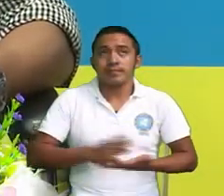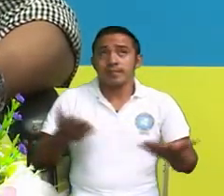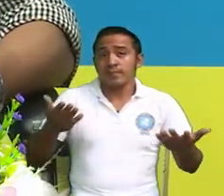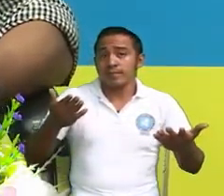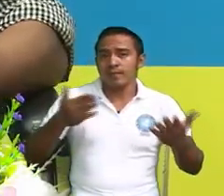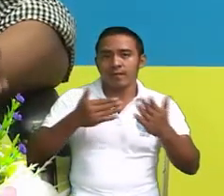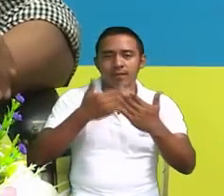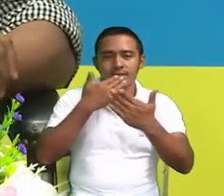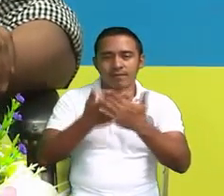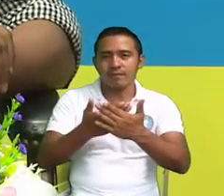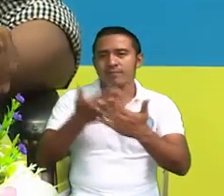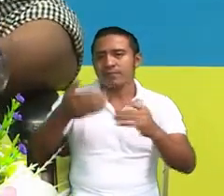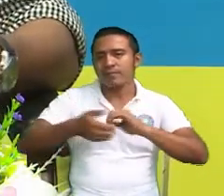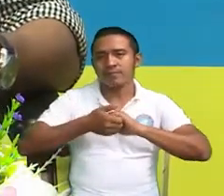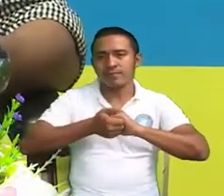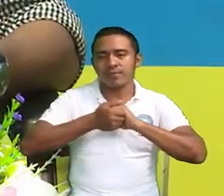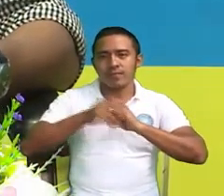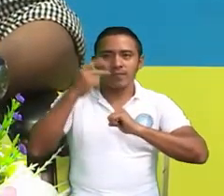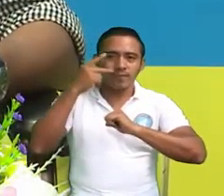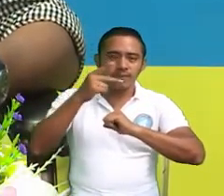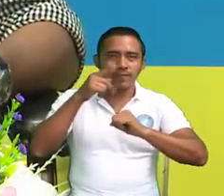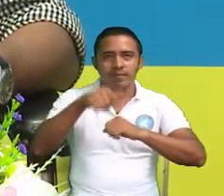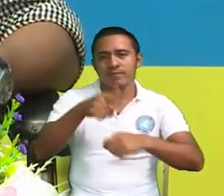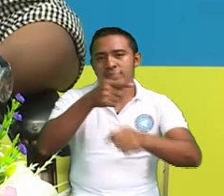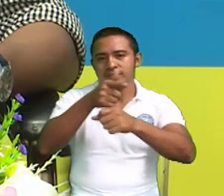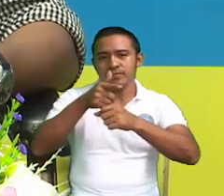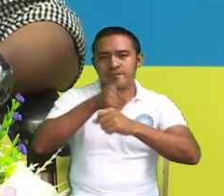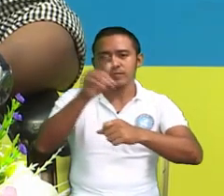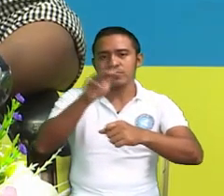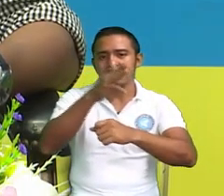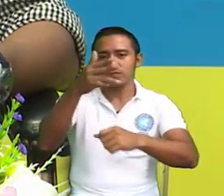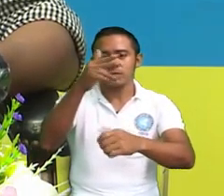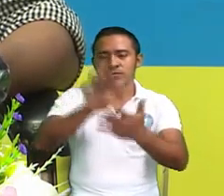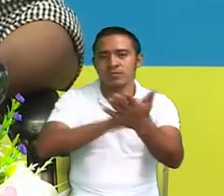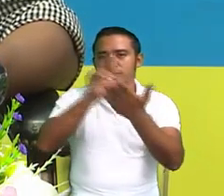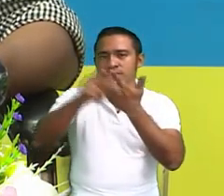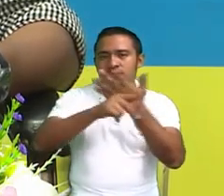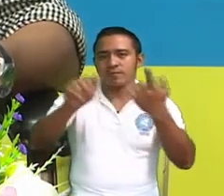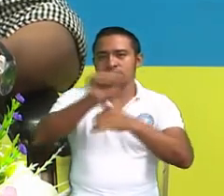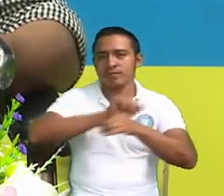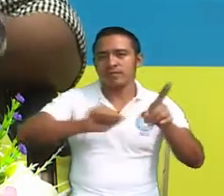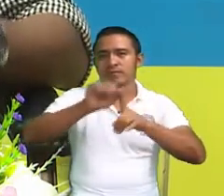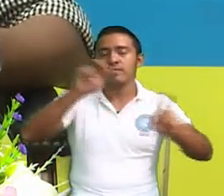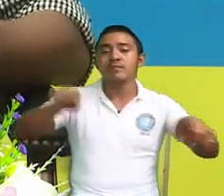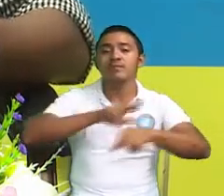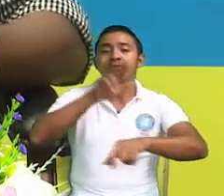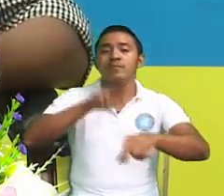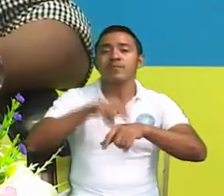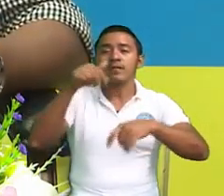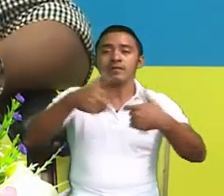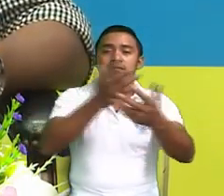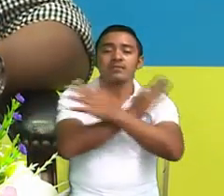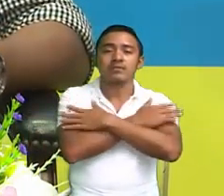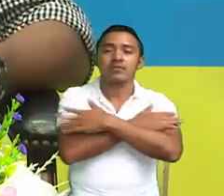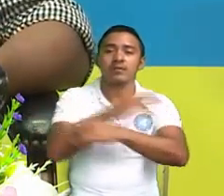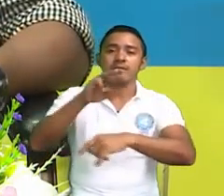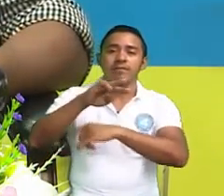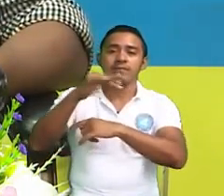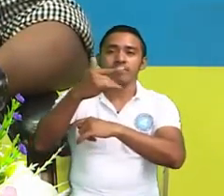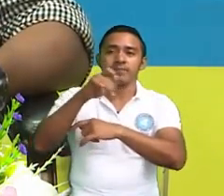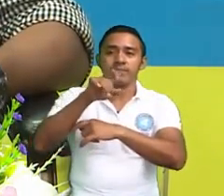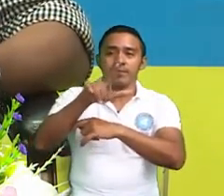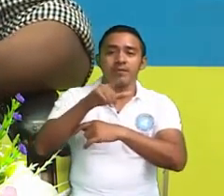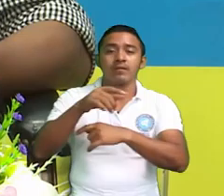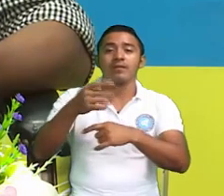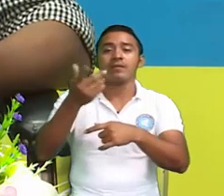Mil gracias, amigos televidentes, por su fiel sintonía al canal parlamentario, el canal 98, el canal de la Asamblea Nacional. Les saluda Miguel Carranza Mena y